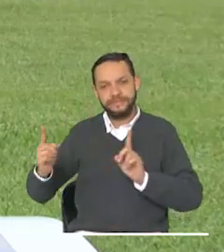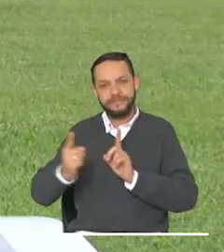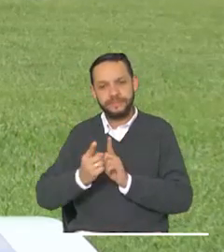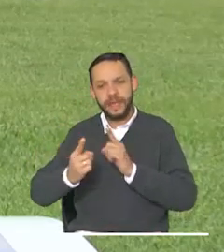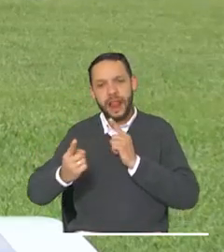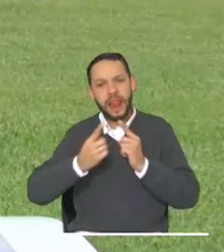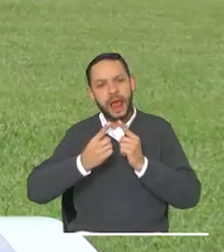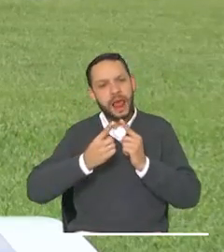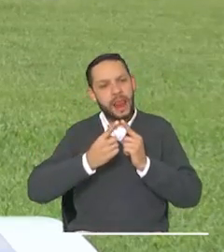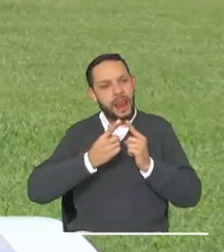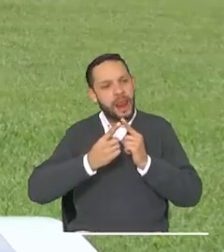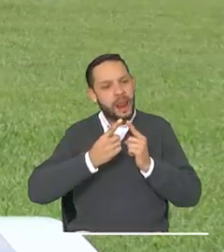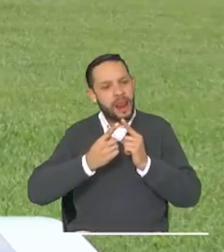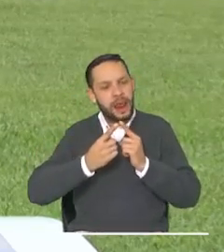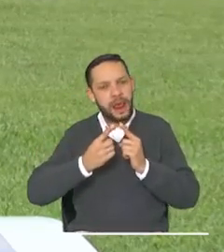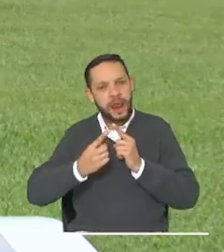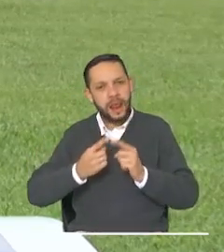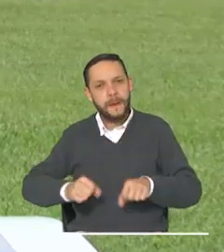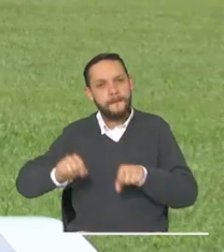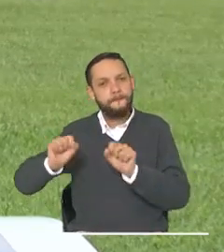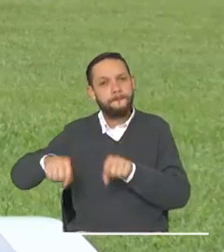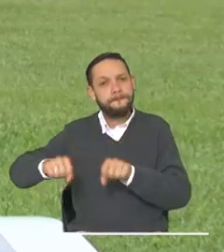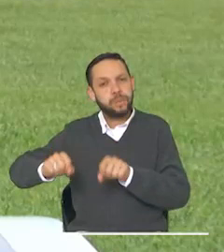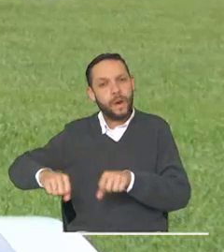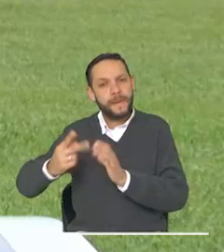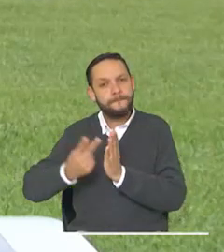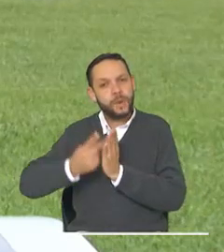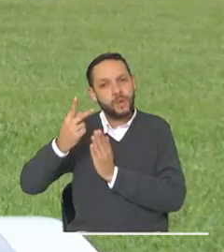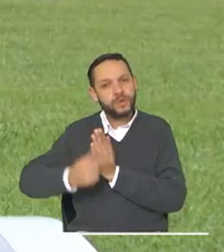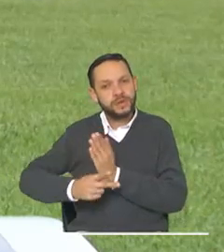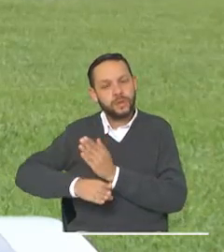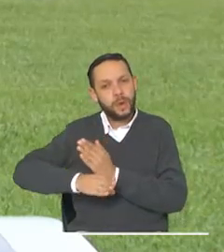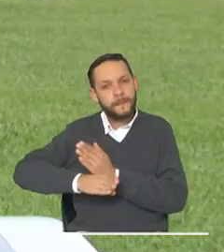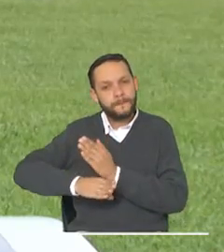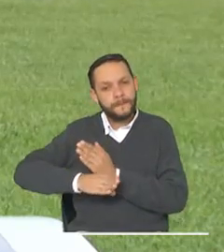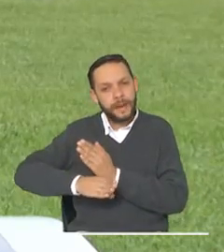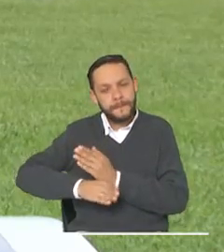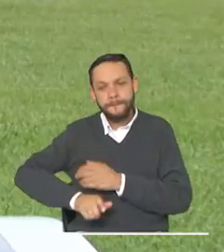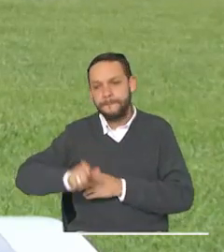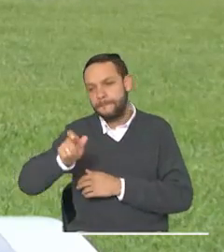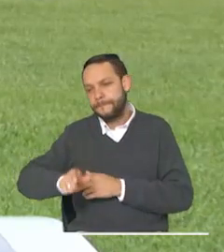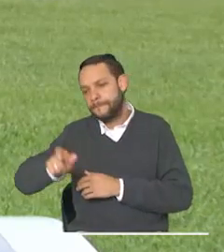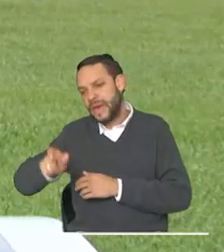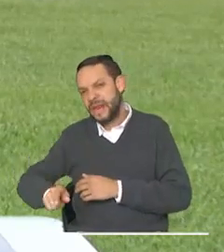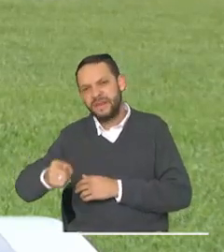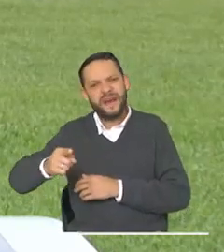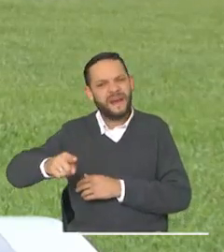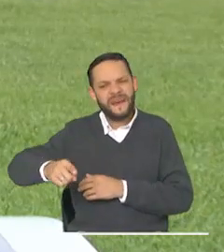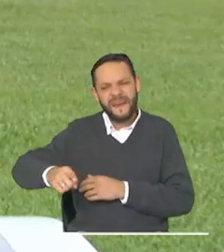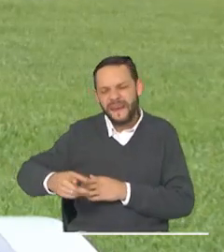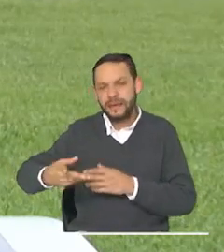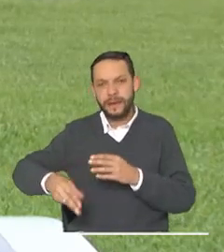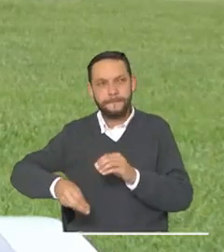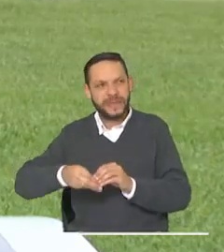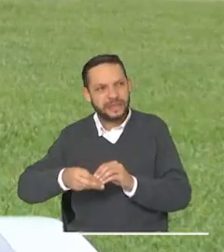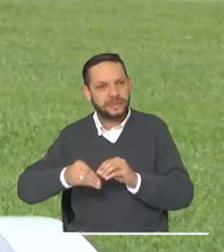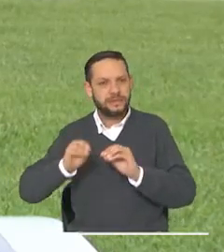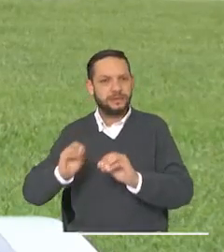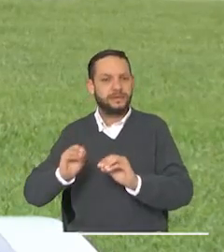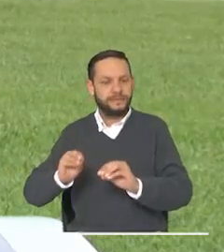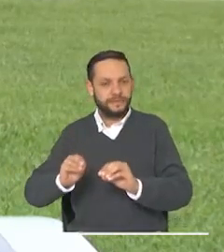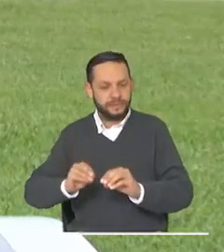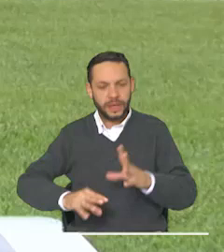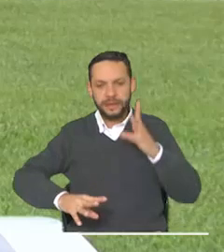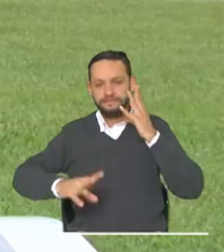dialogar en la posibilidad de crear un proyecto que permitiera a las personas no solo tener